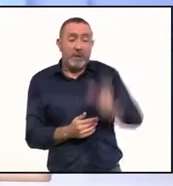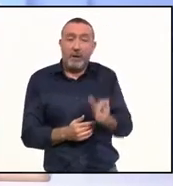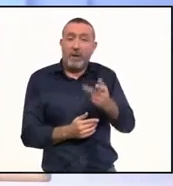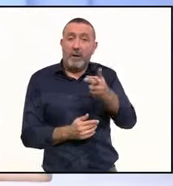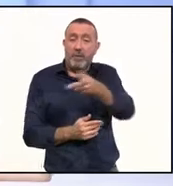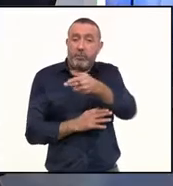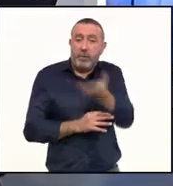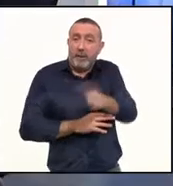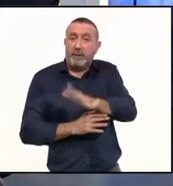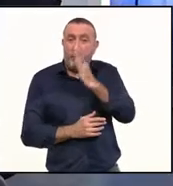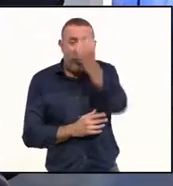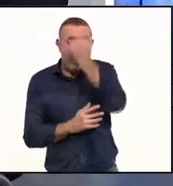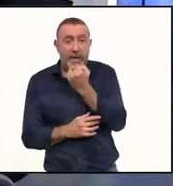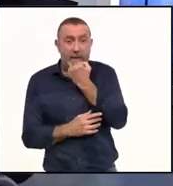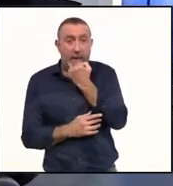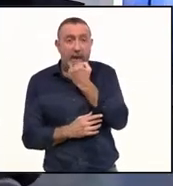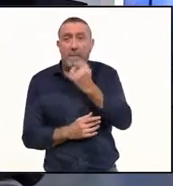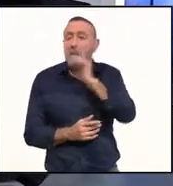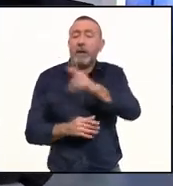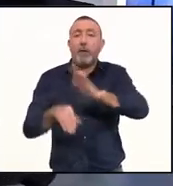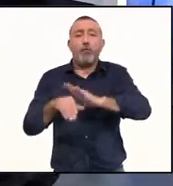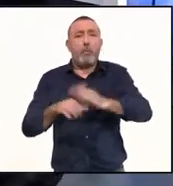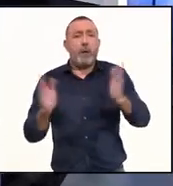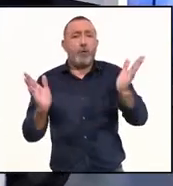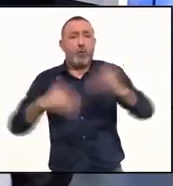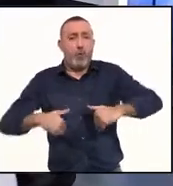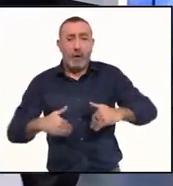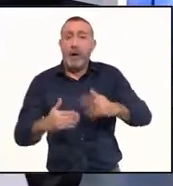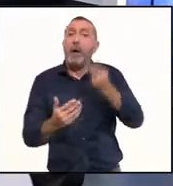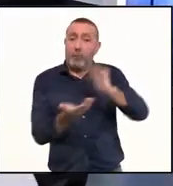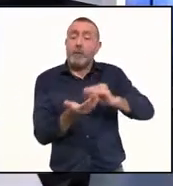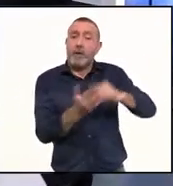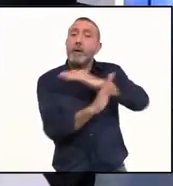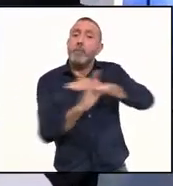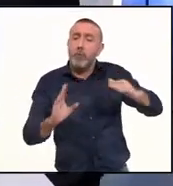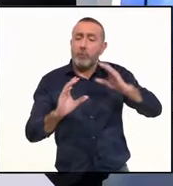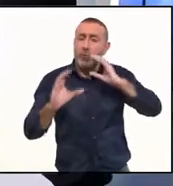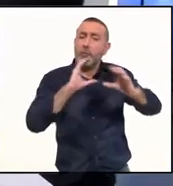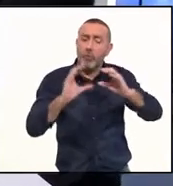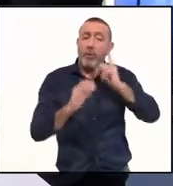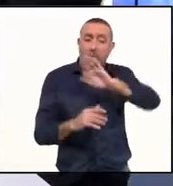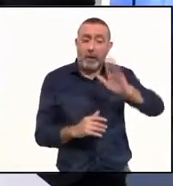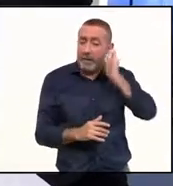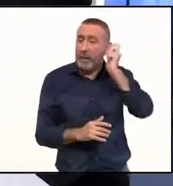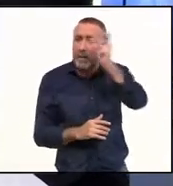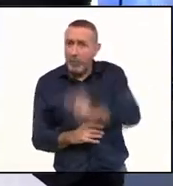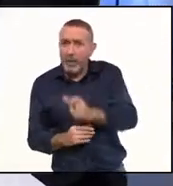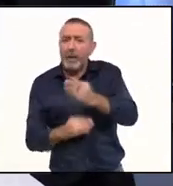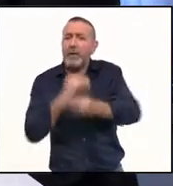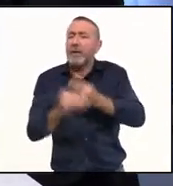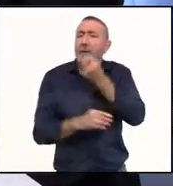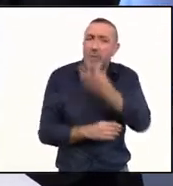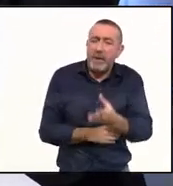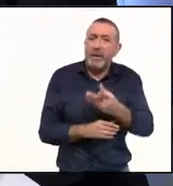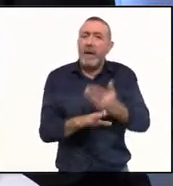asesinado por eta tenía culpa de nada pues en un tiempo en el que los medios se descargaban en si esa mujer se había portado bien mal que